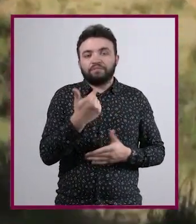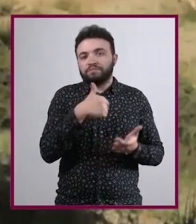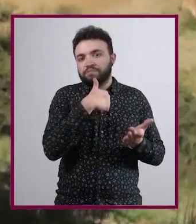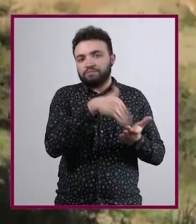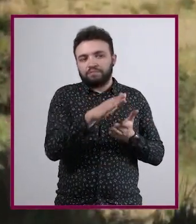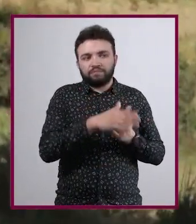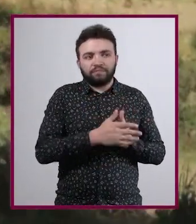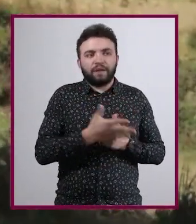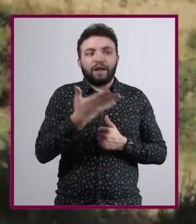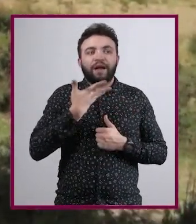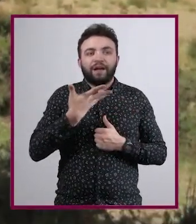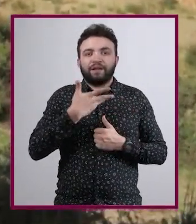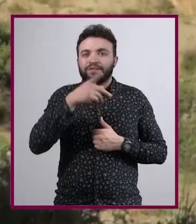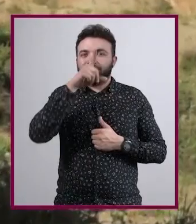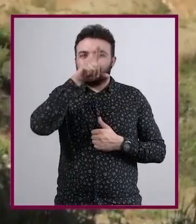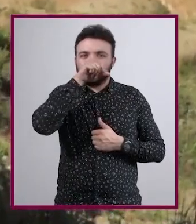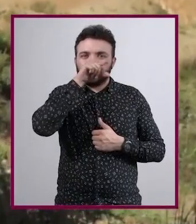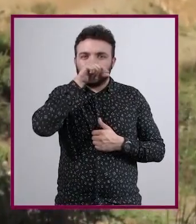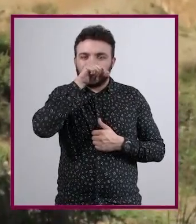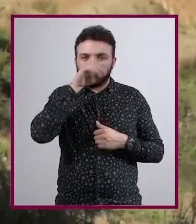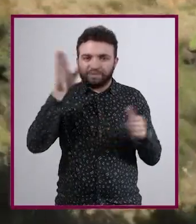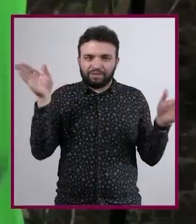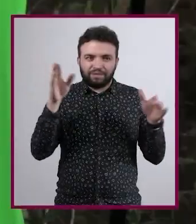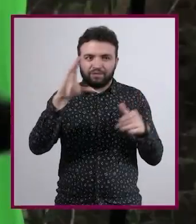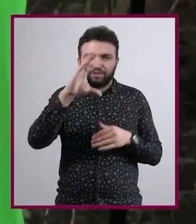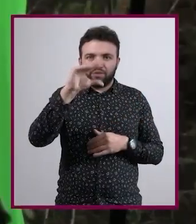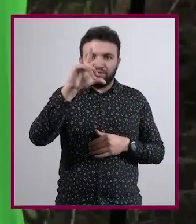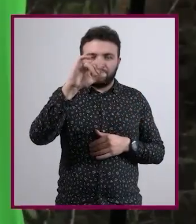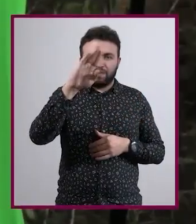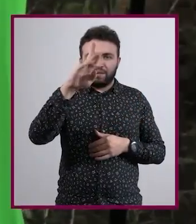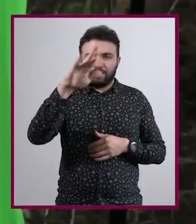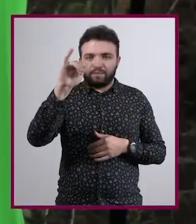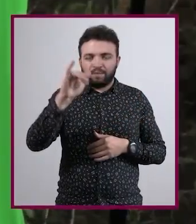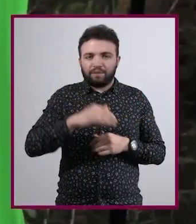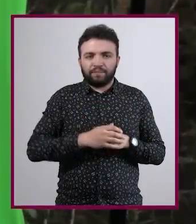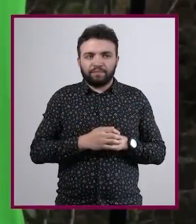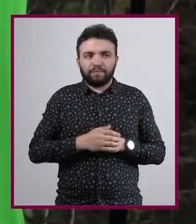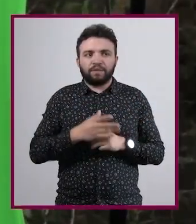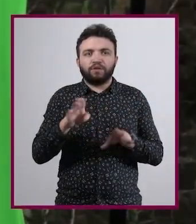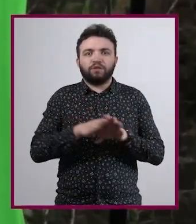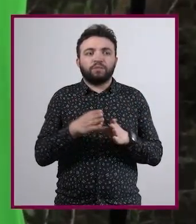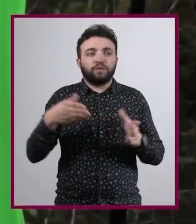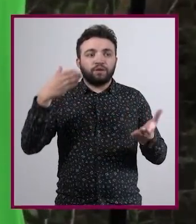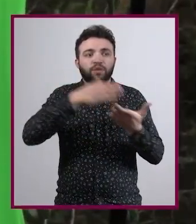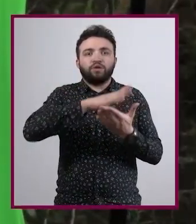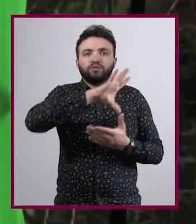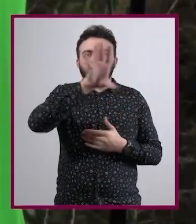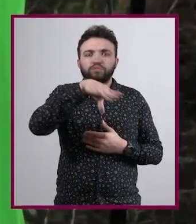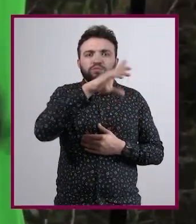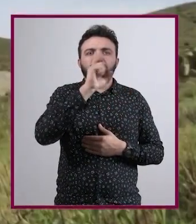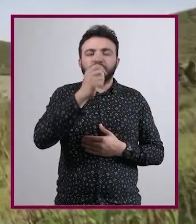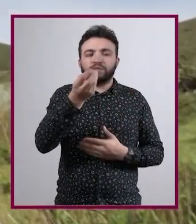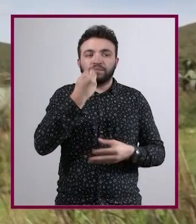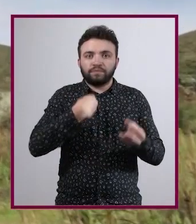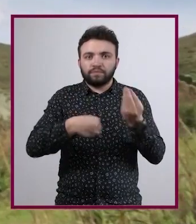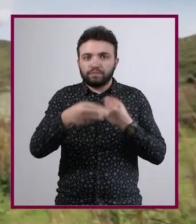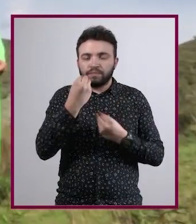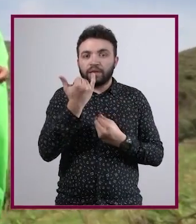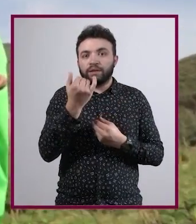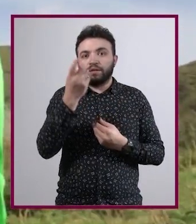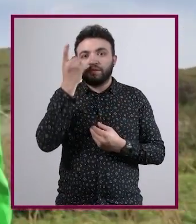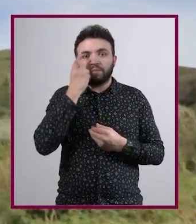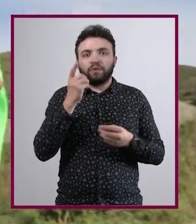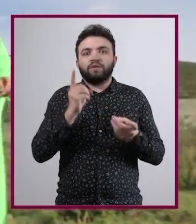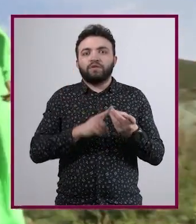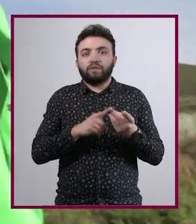un colibrí que regresa a sus paisajes natales en busca de alimento y refugio. Esto surgió de